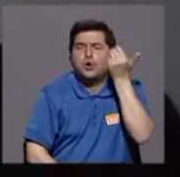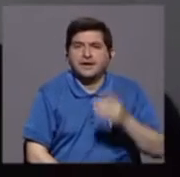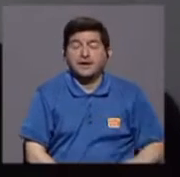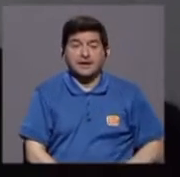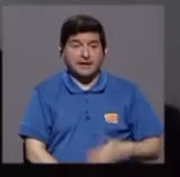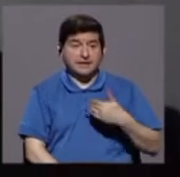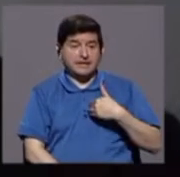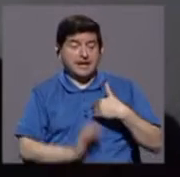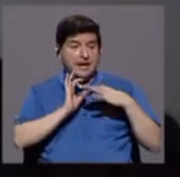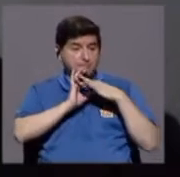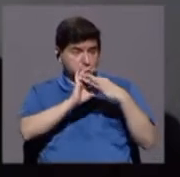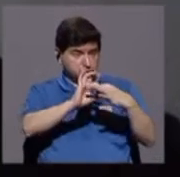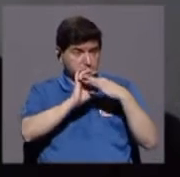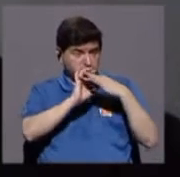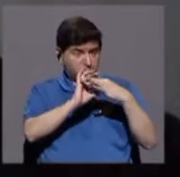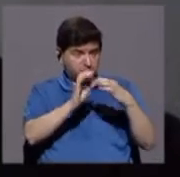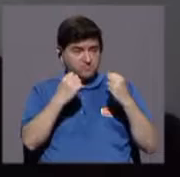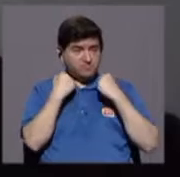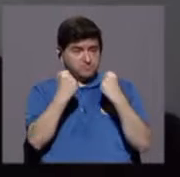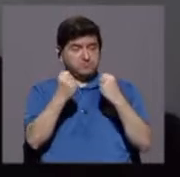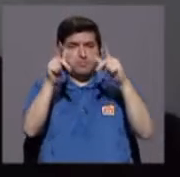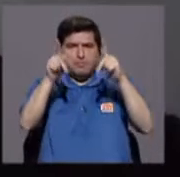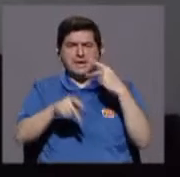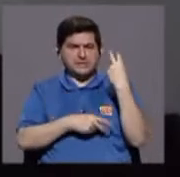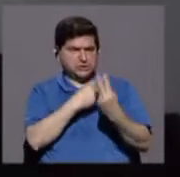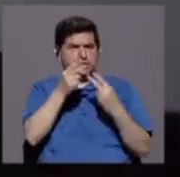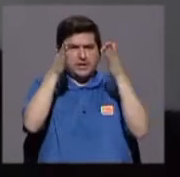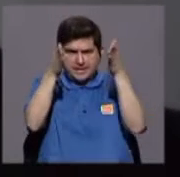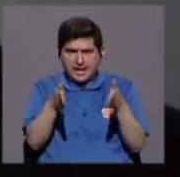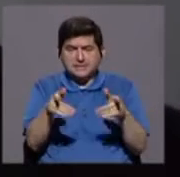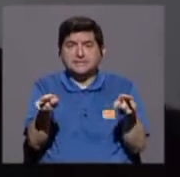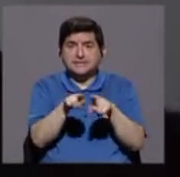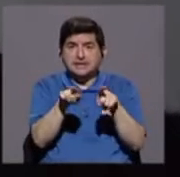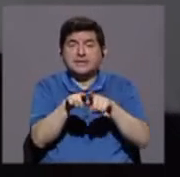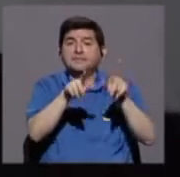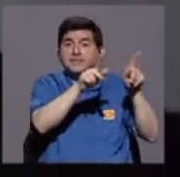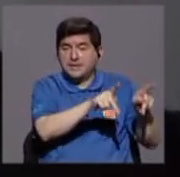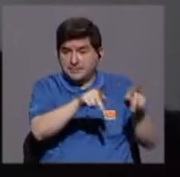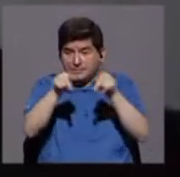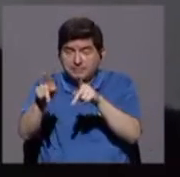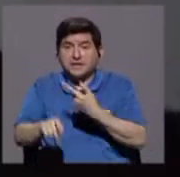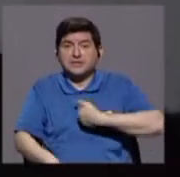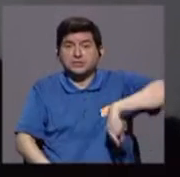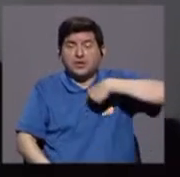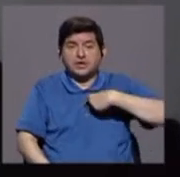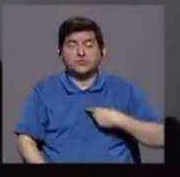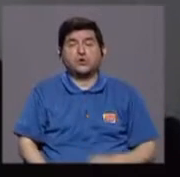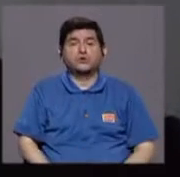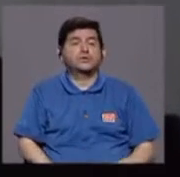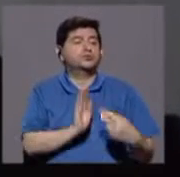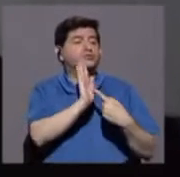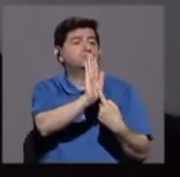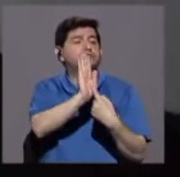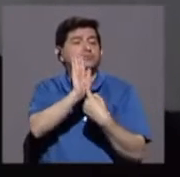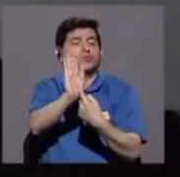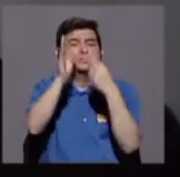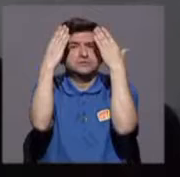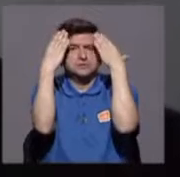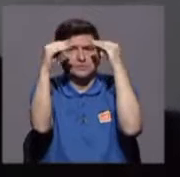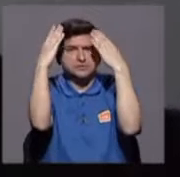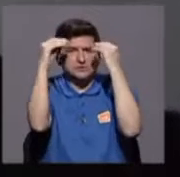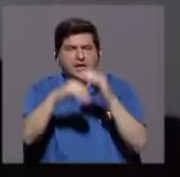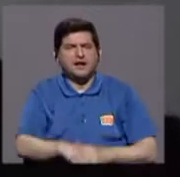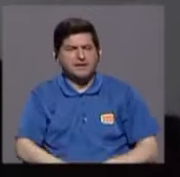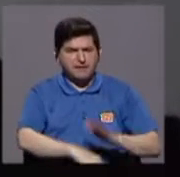tenemos una relación muy intensa con gente que nos visita, pero también con gente a la cual les llevamos presentaciones, lo cual